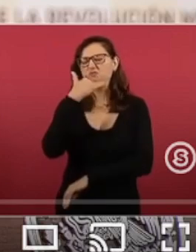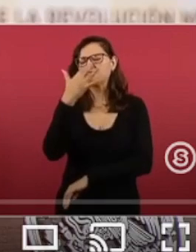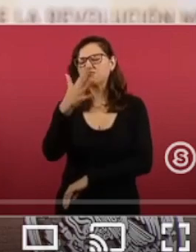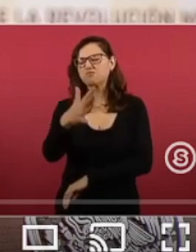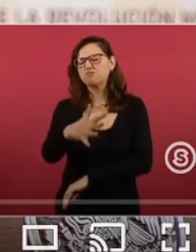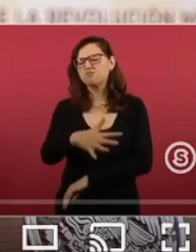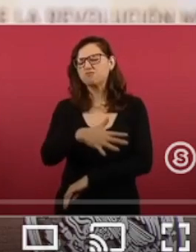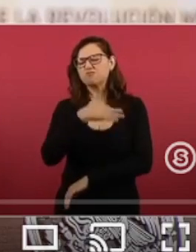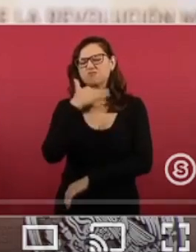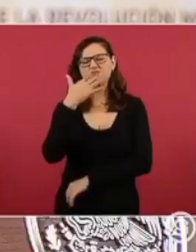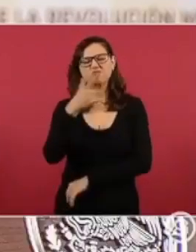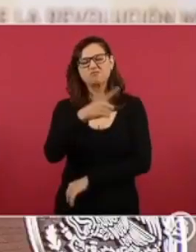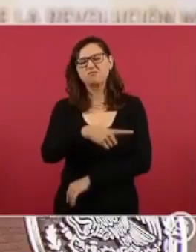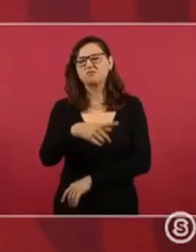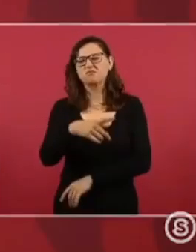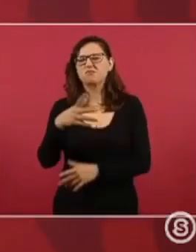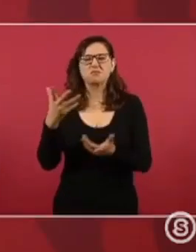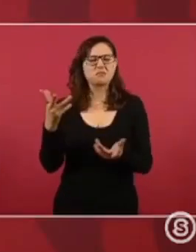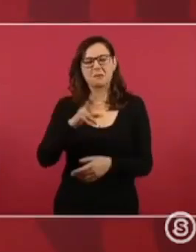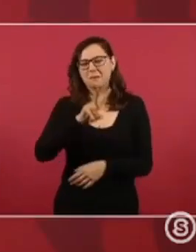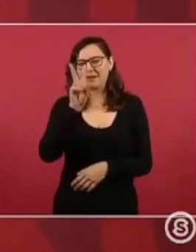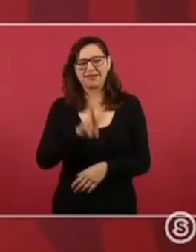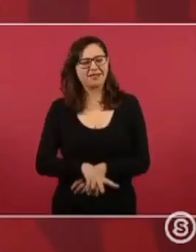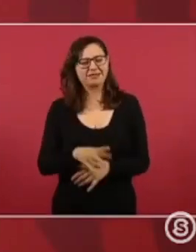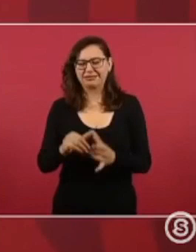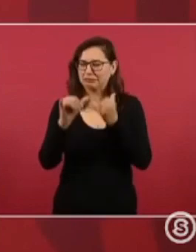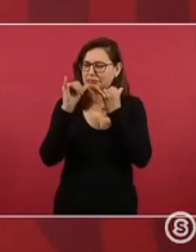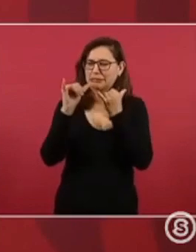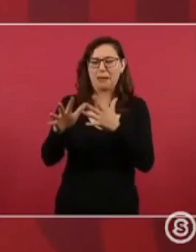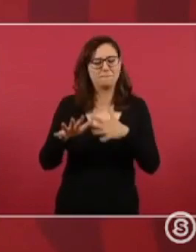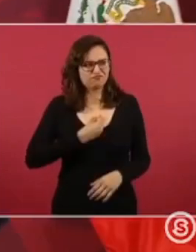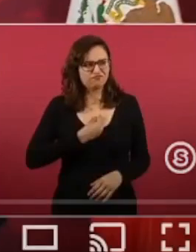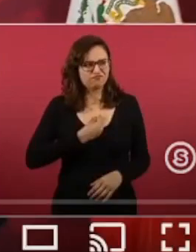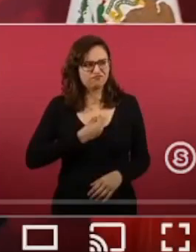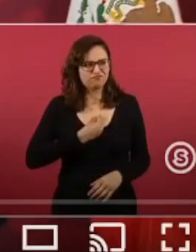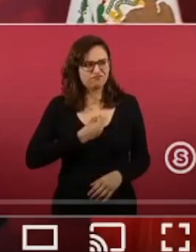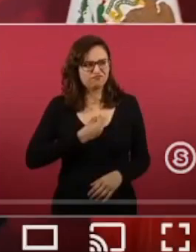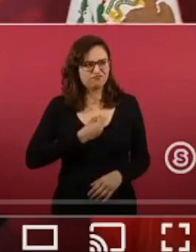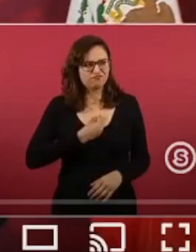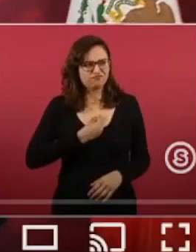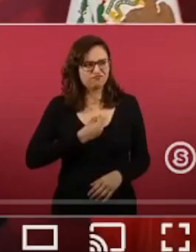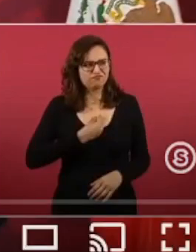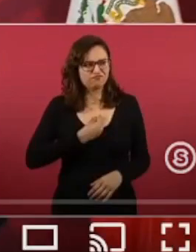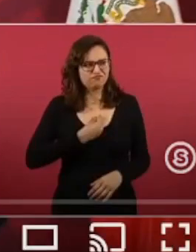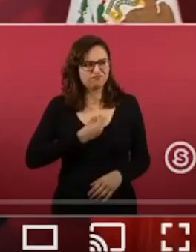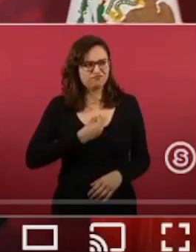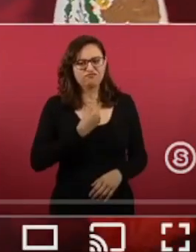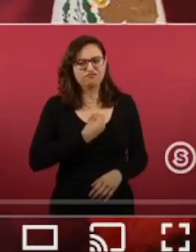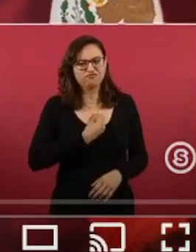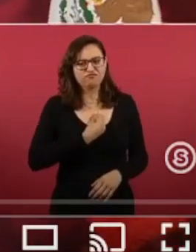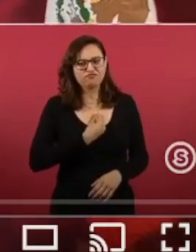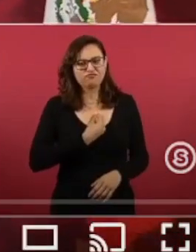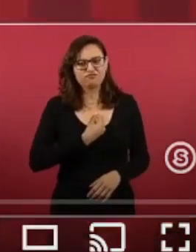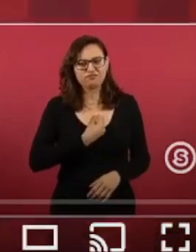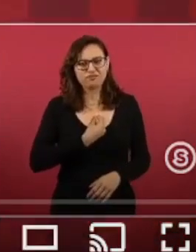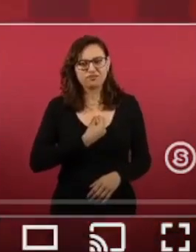De lo más indigno y cobarde. Sí, Dios mío, las pausas que hace este señor.